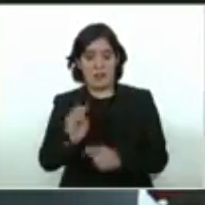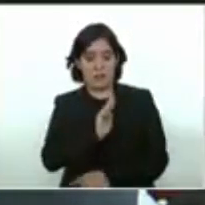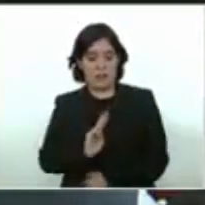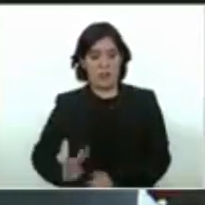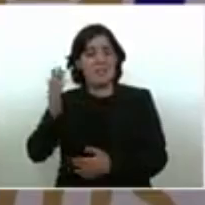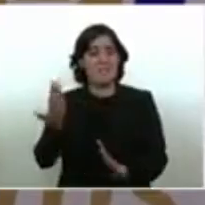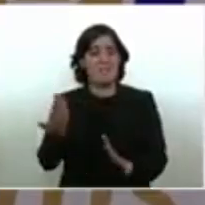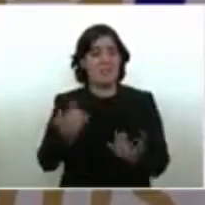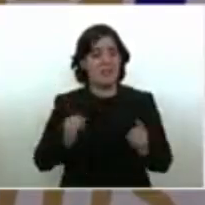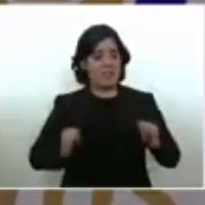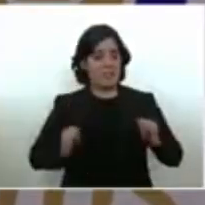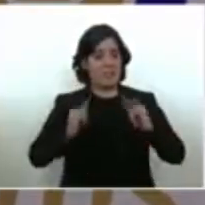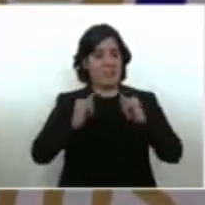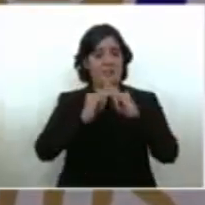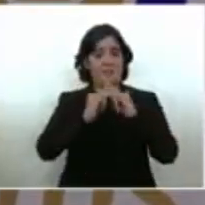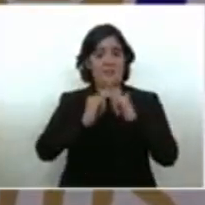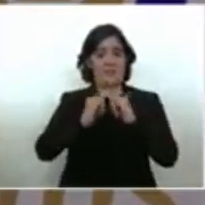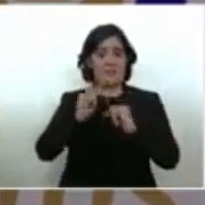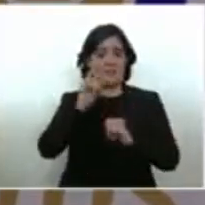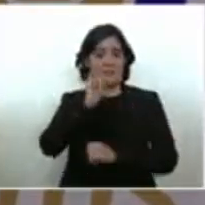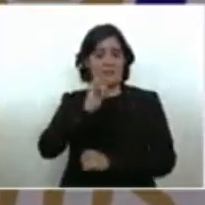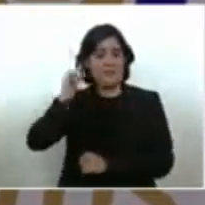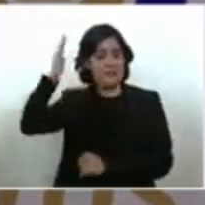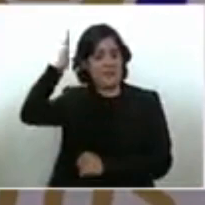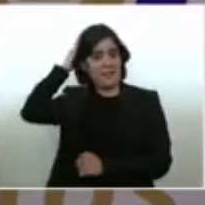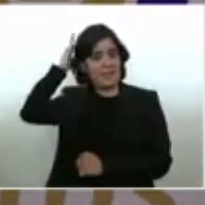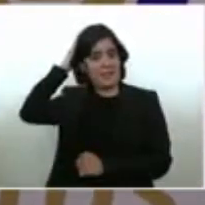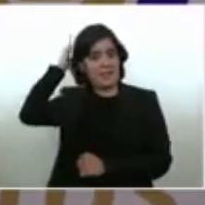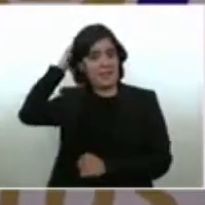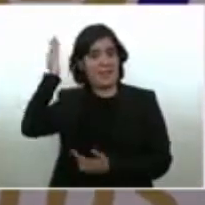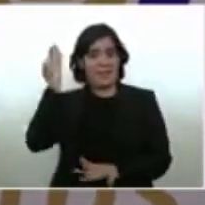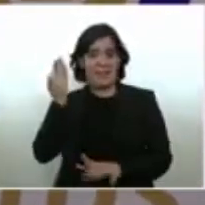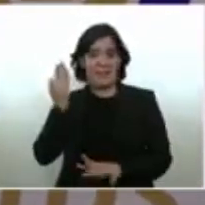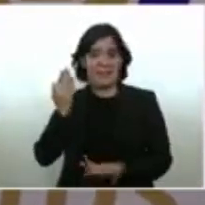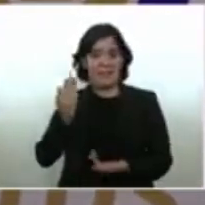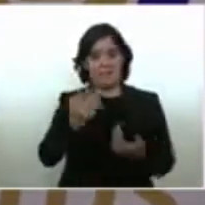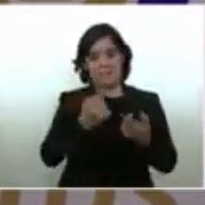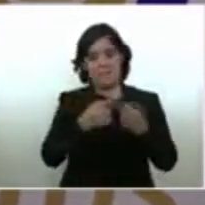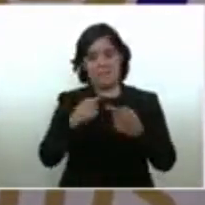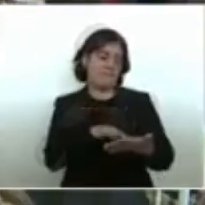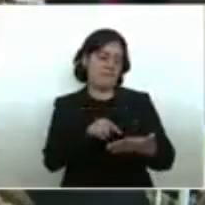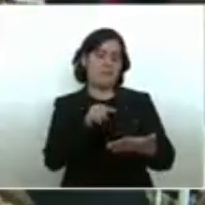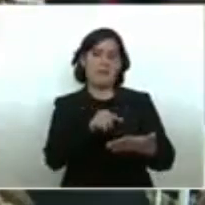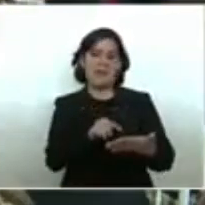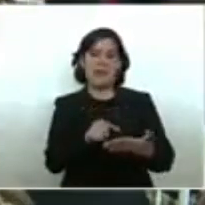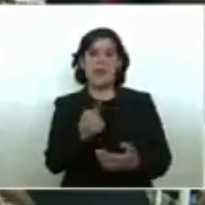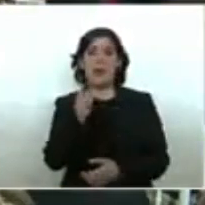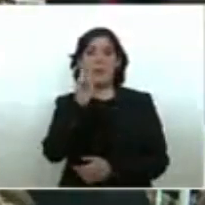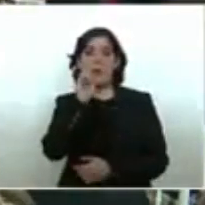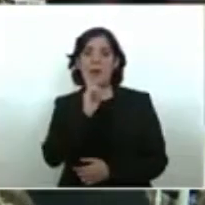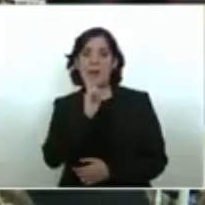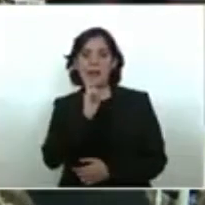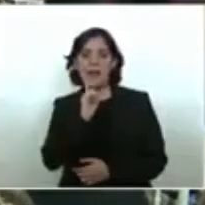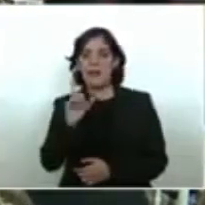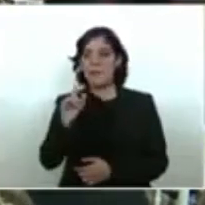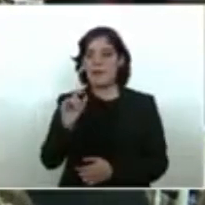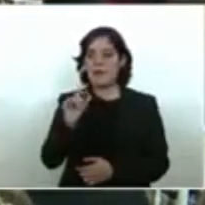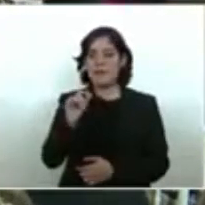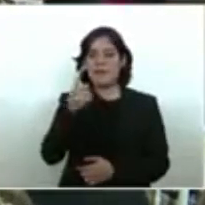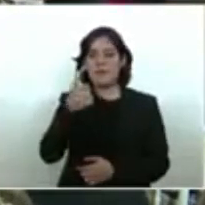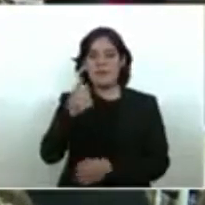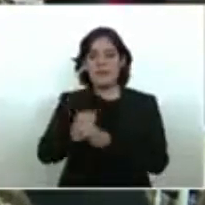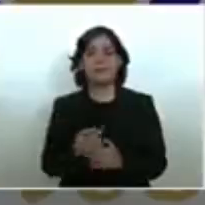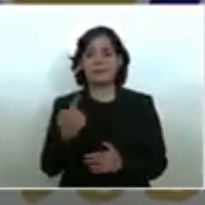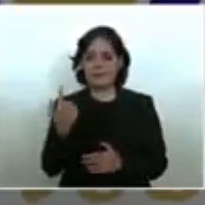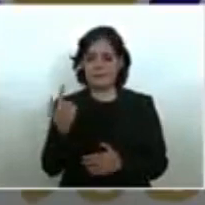municipios en ese encuentro ONU mujeres reconoció que en México se Avanza en la paridad Total no así en otros